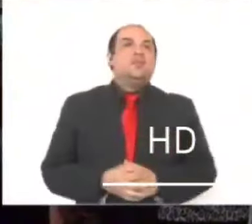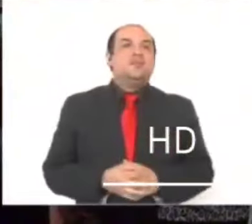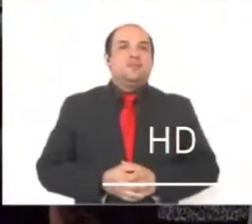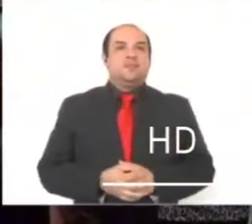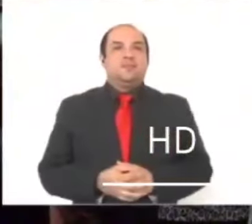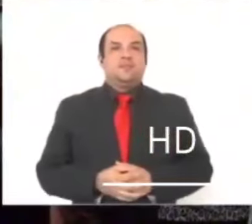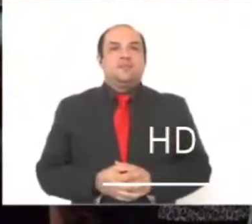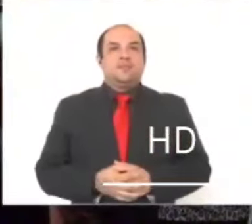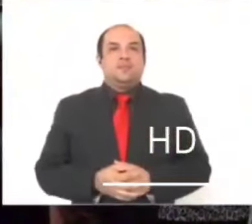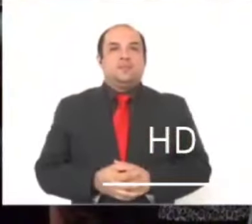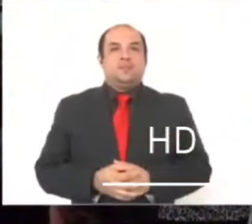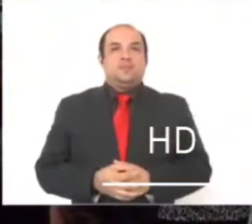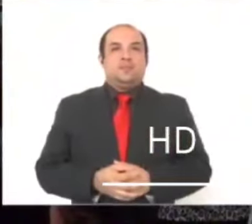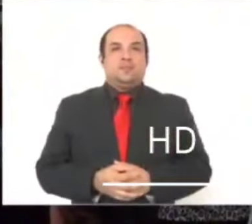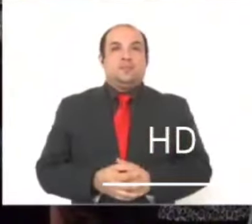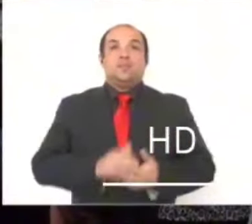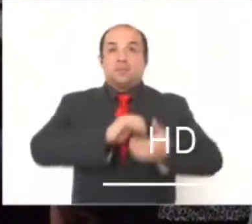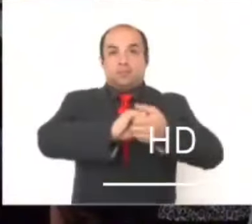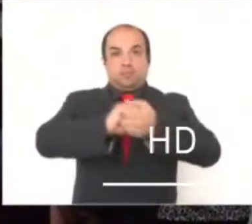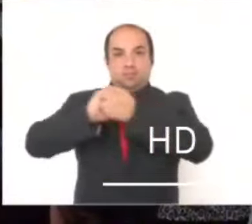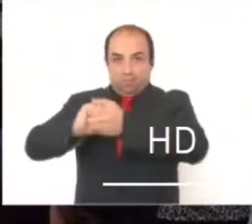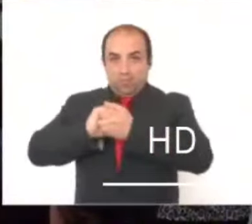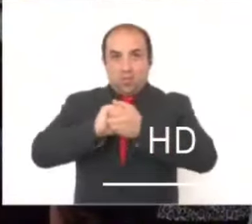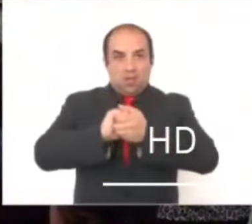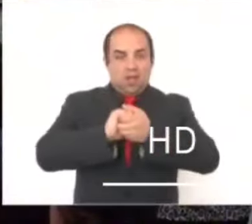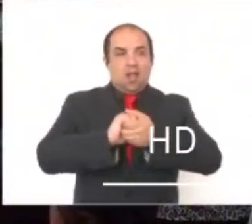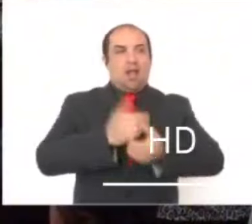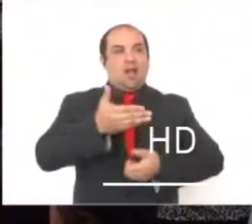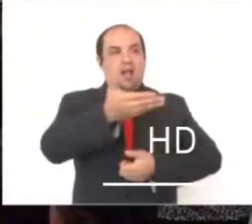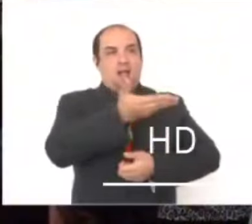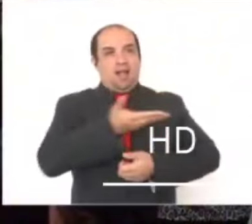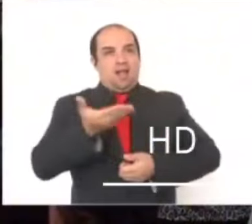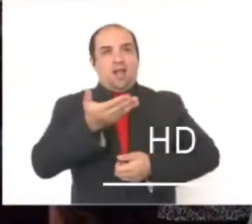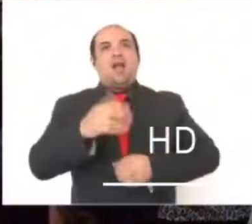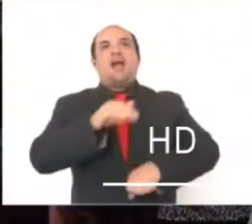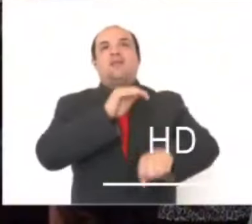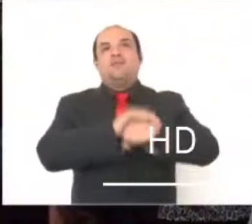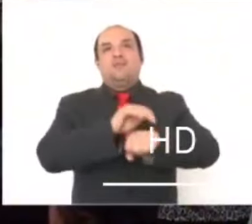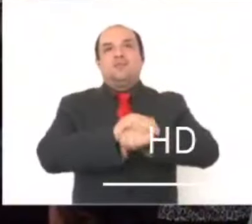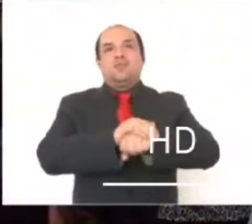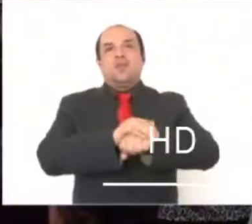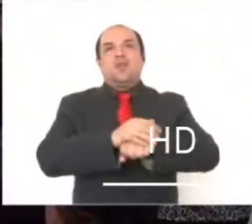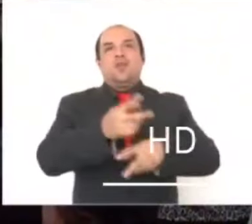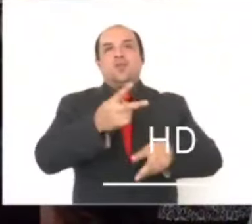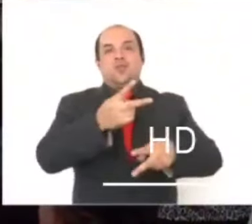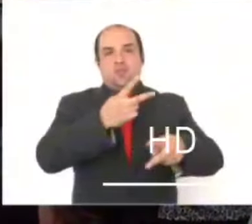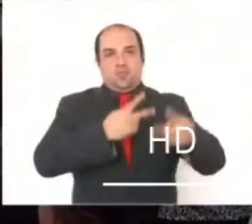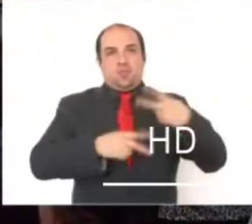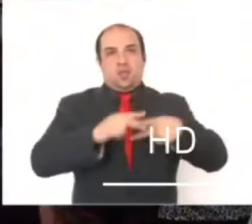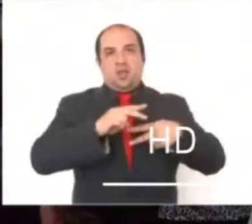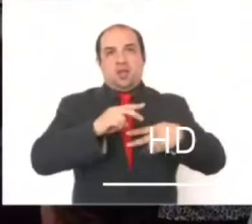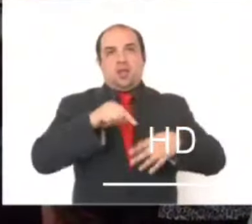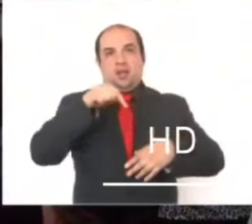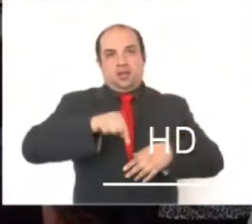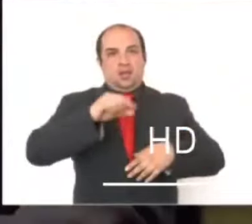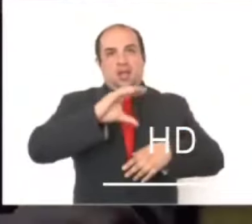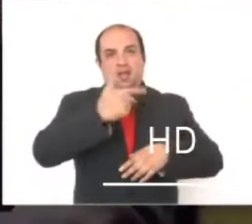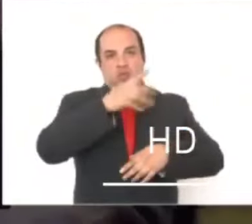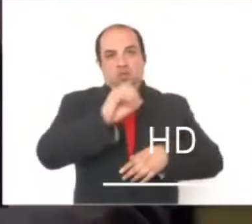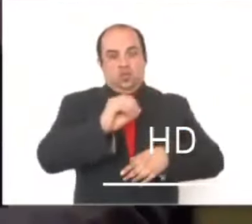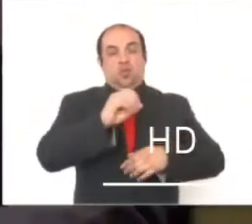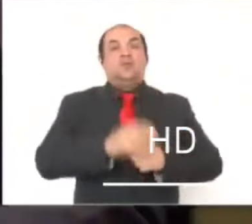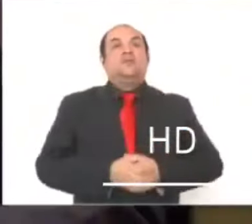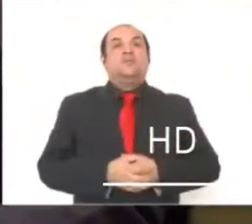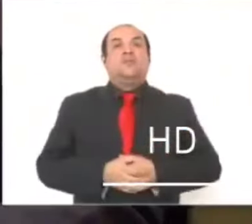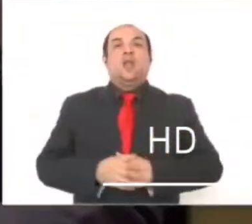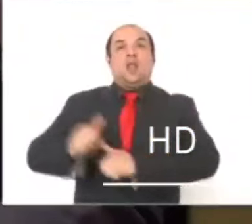Saludo a nuestros amigos del Chopo que están el día de hoy aquí. A los funcionarios,